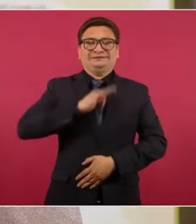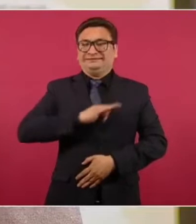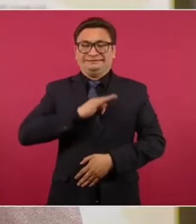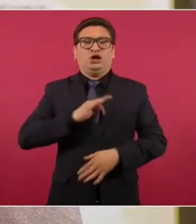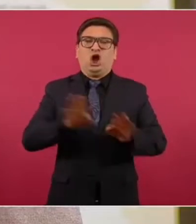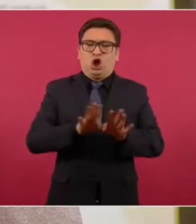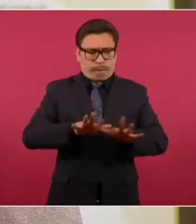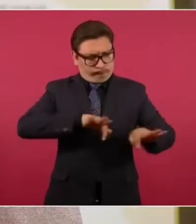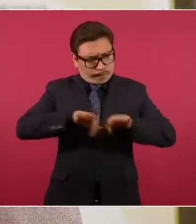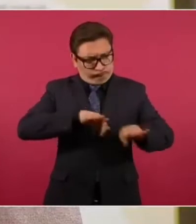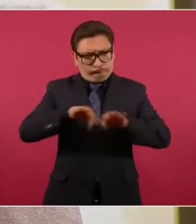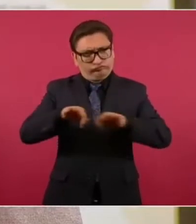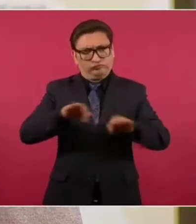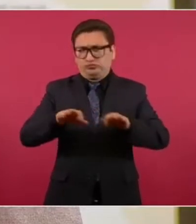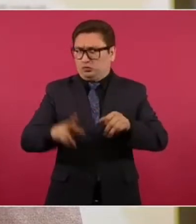honradamente